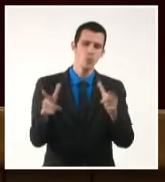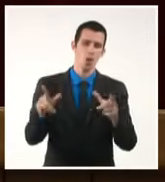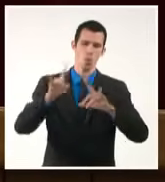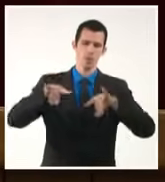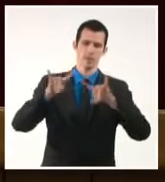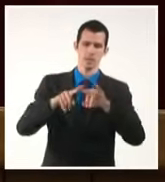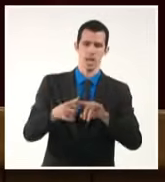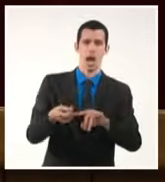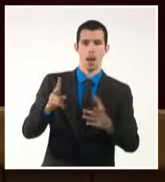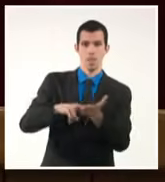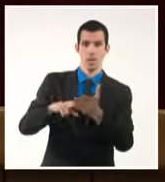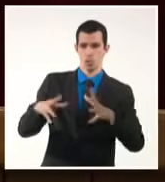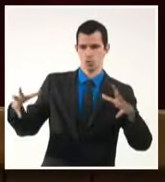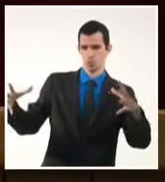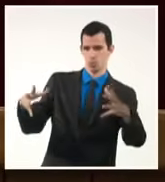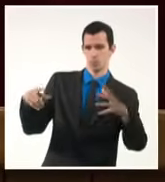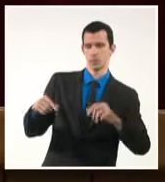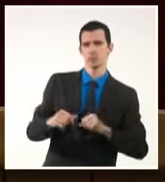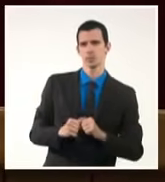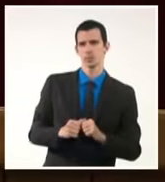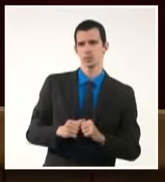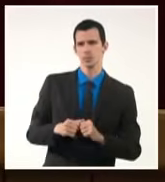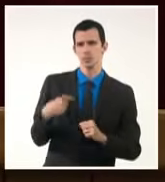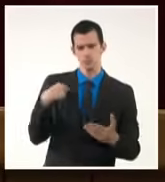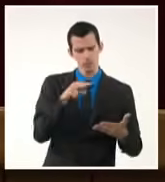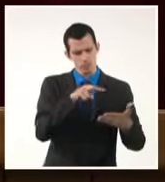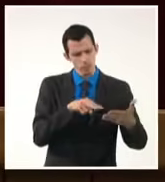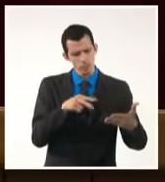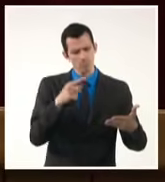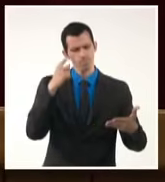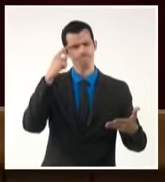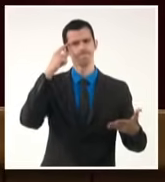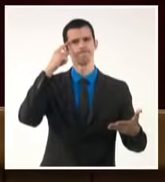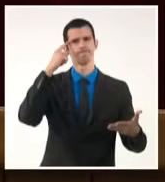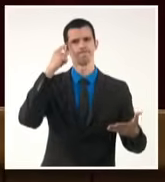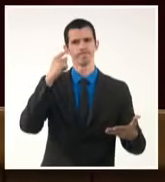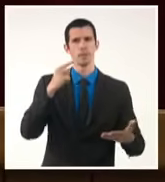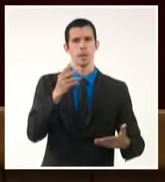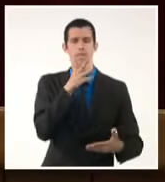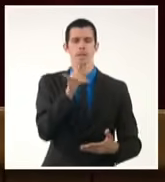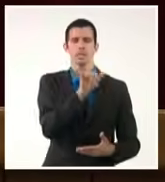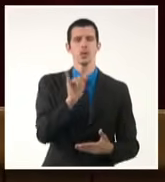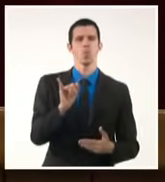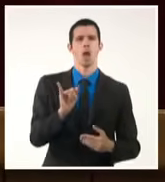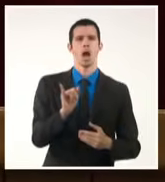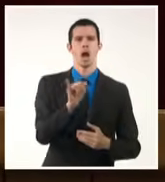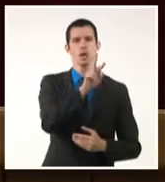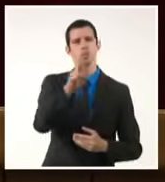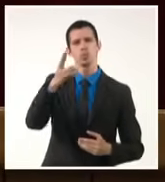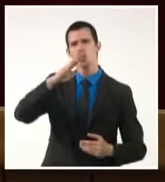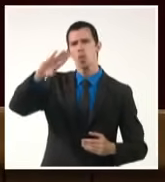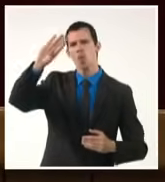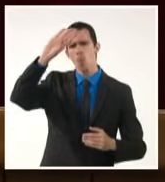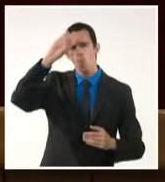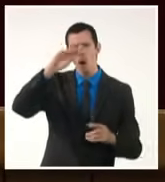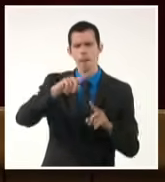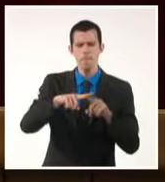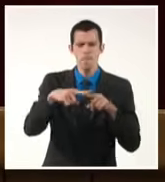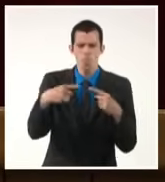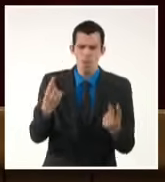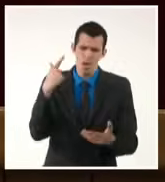FEU, encontré unas palabras que podrían explicar el misterio de esta revolución que ha